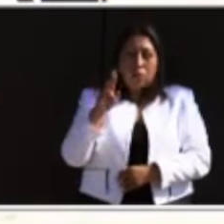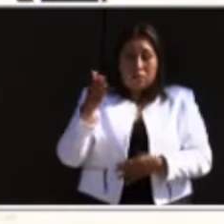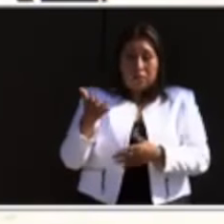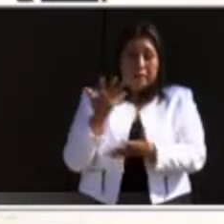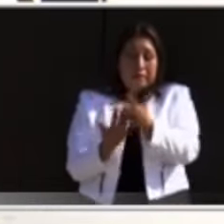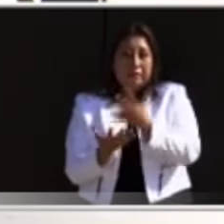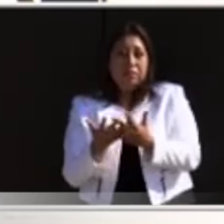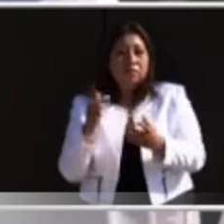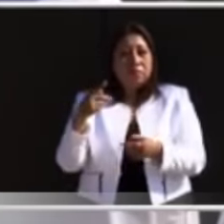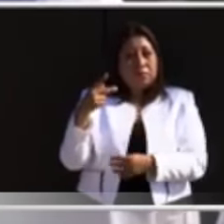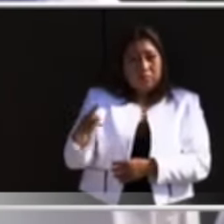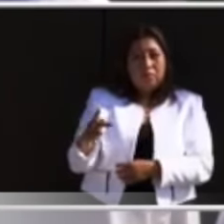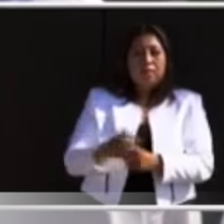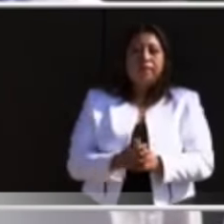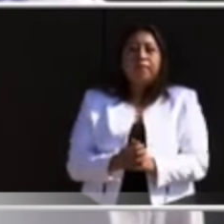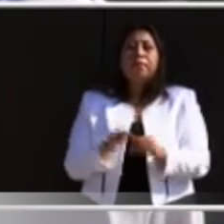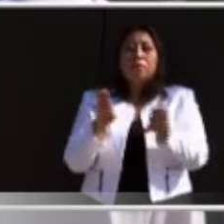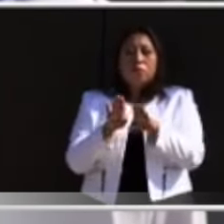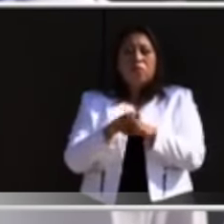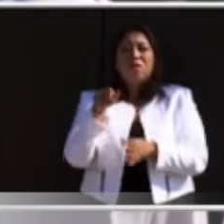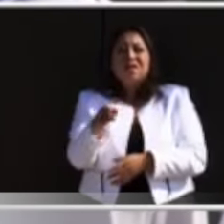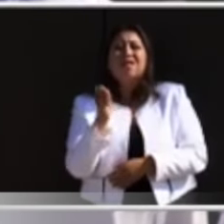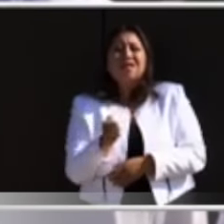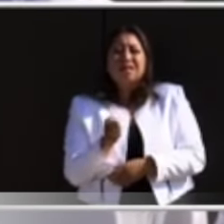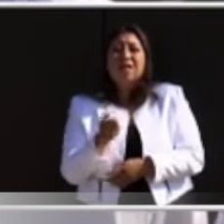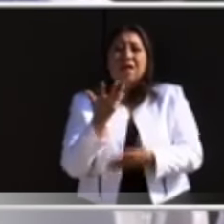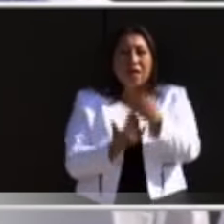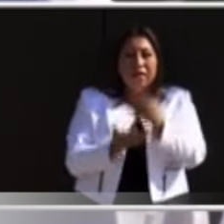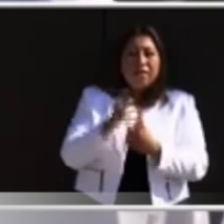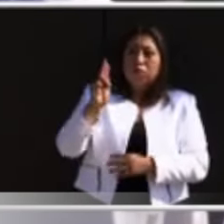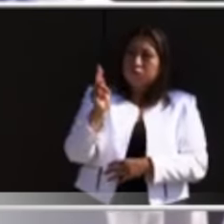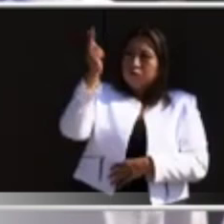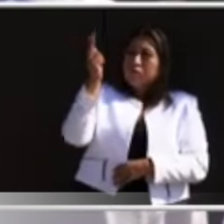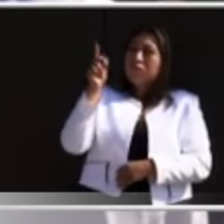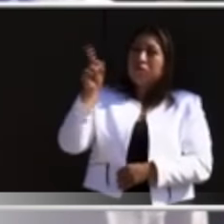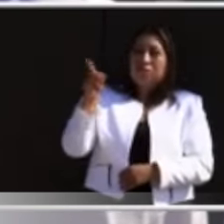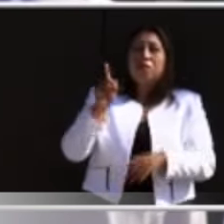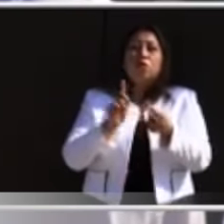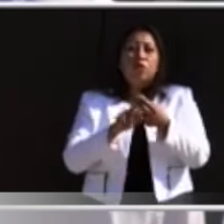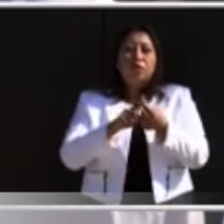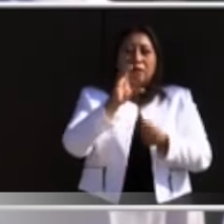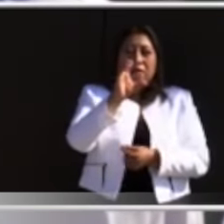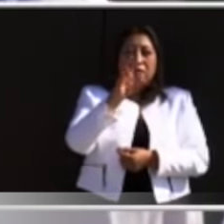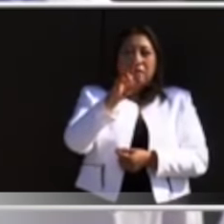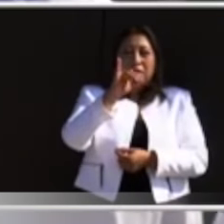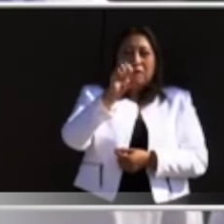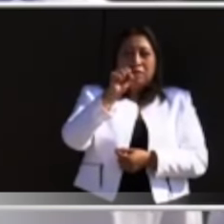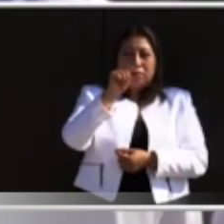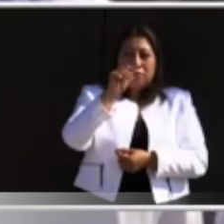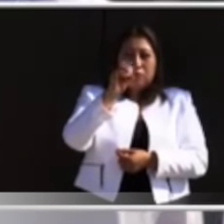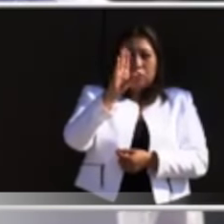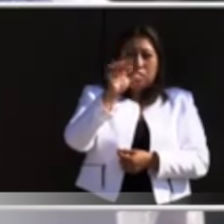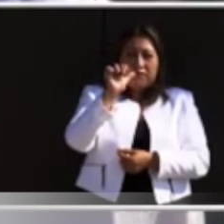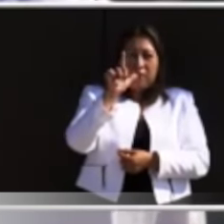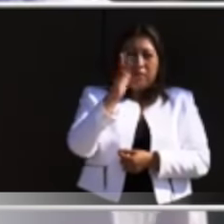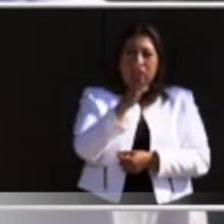Guillermo es licenciado en Administración de Empresas por la Universidad Cristóbal Colón, maestro en